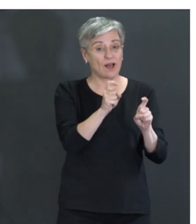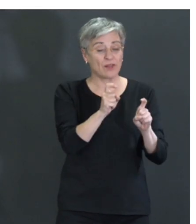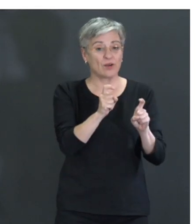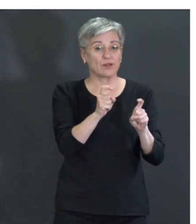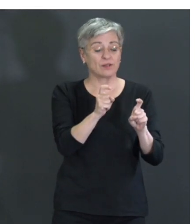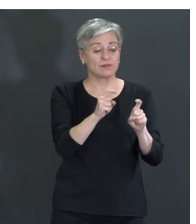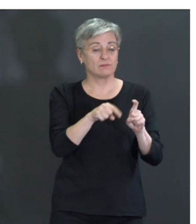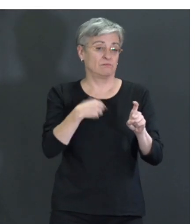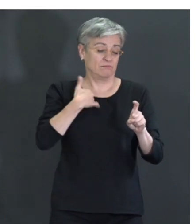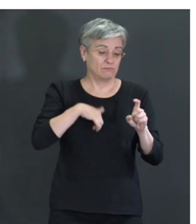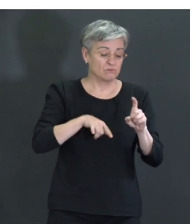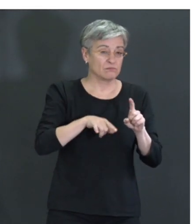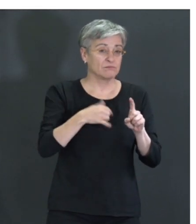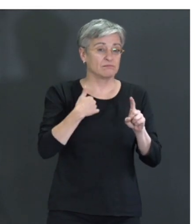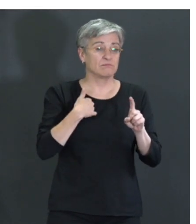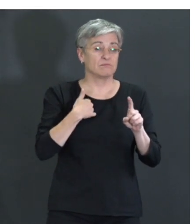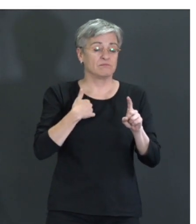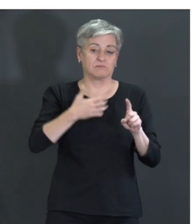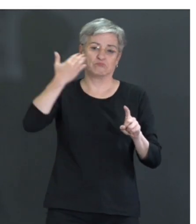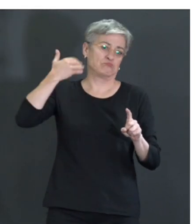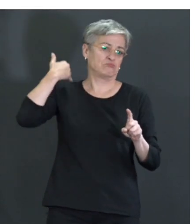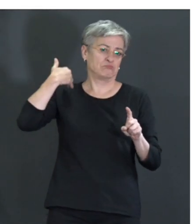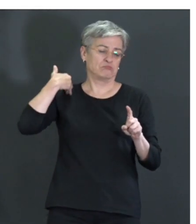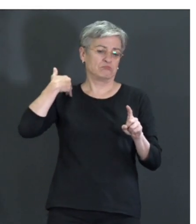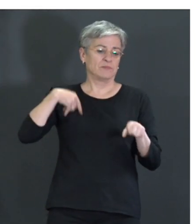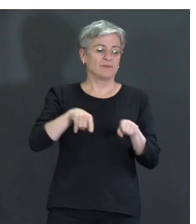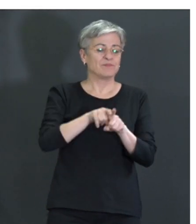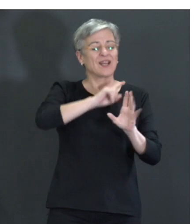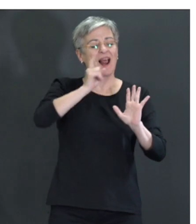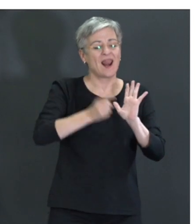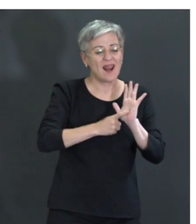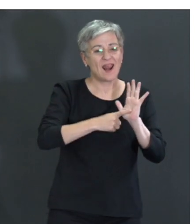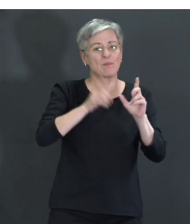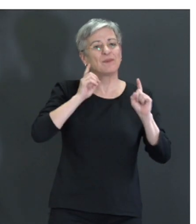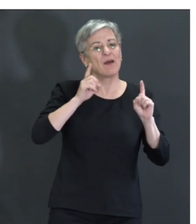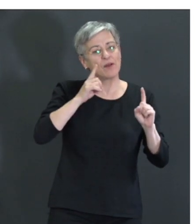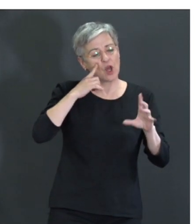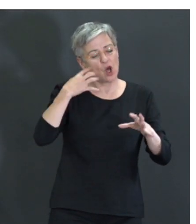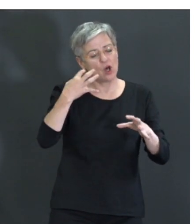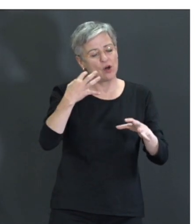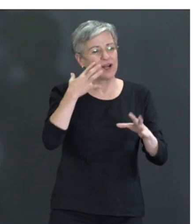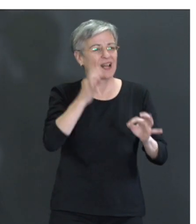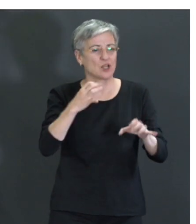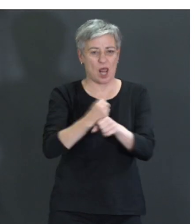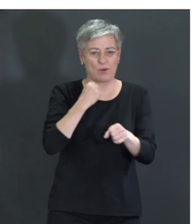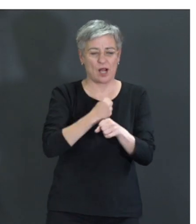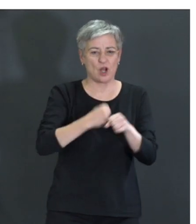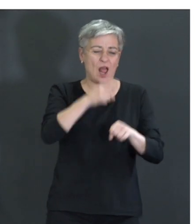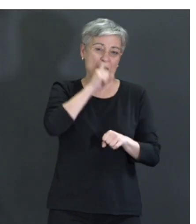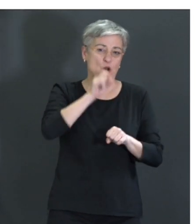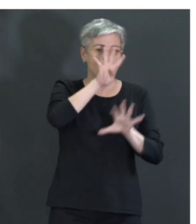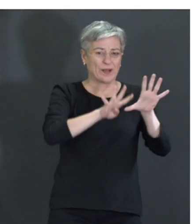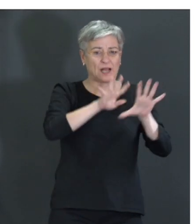y en su día, a raíz de que se publicó la Ley de Prevención de Riesgos Laborales en el año 95, o sea que ya hace unos